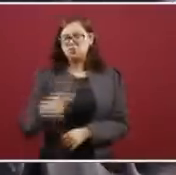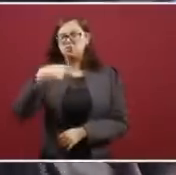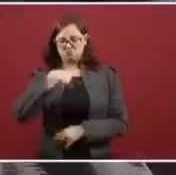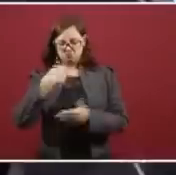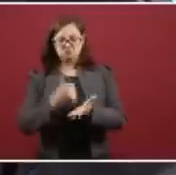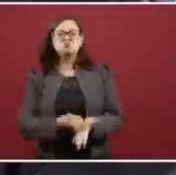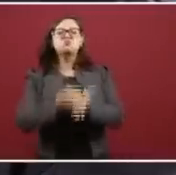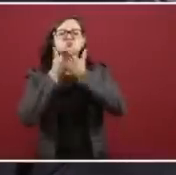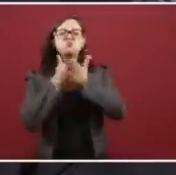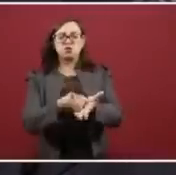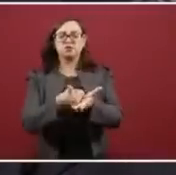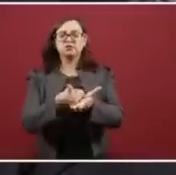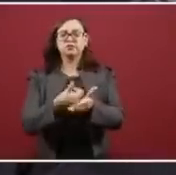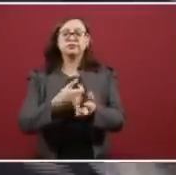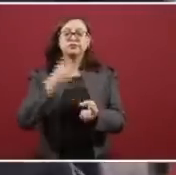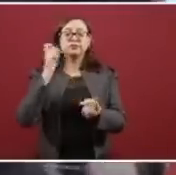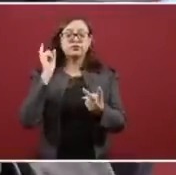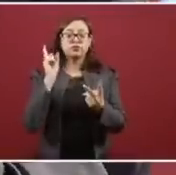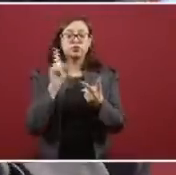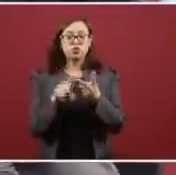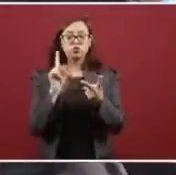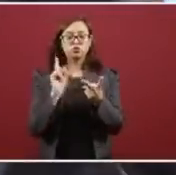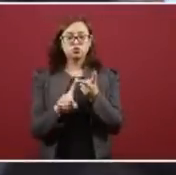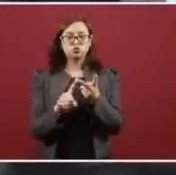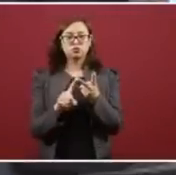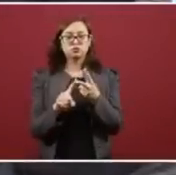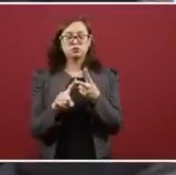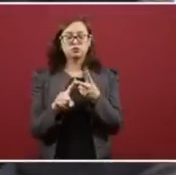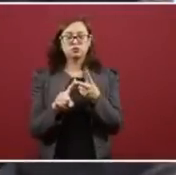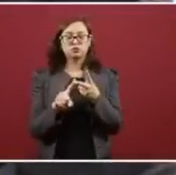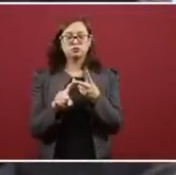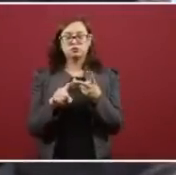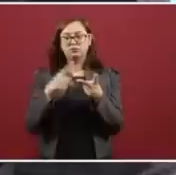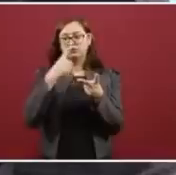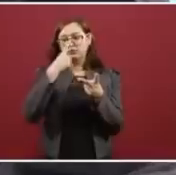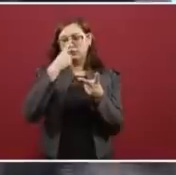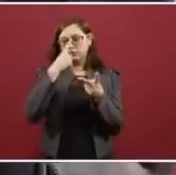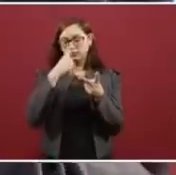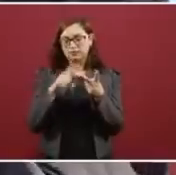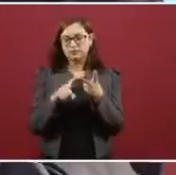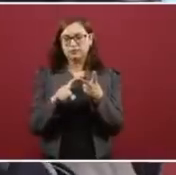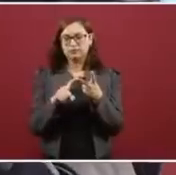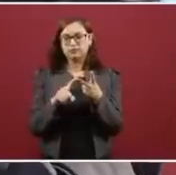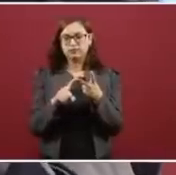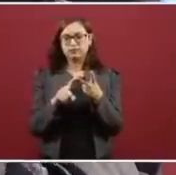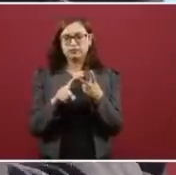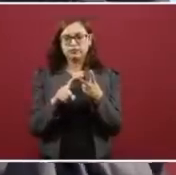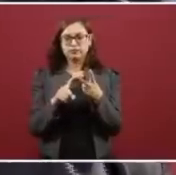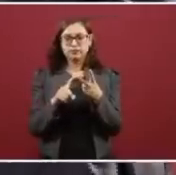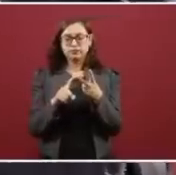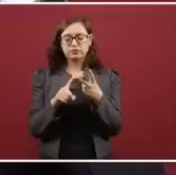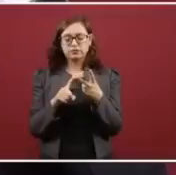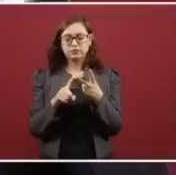2 voy a ayudar para